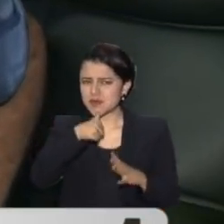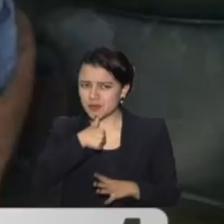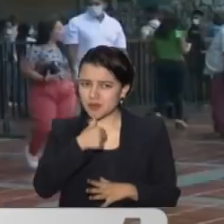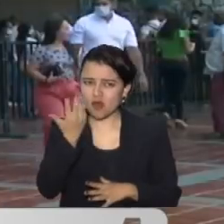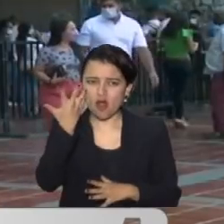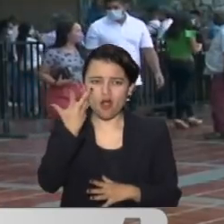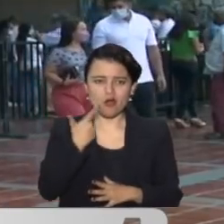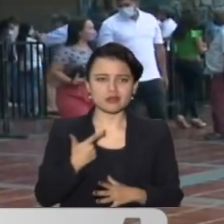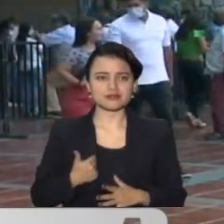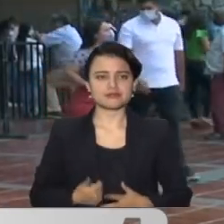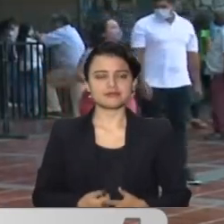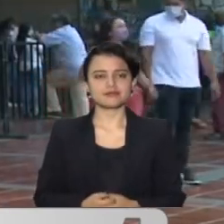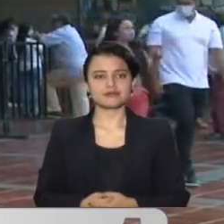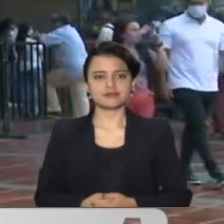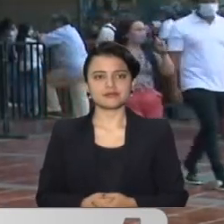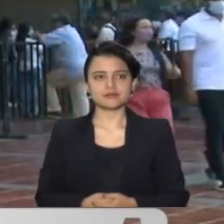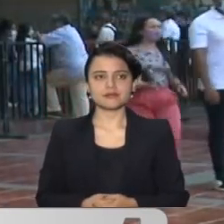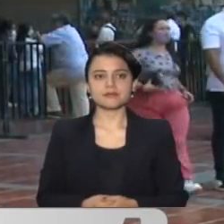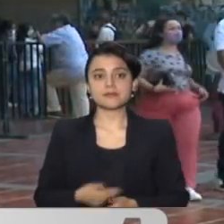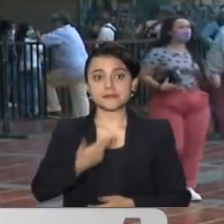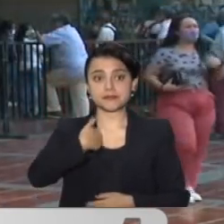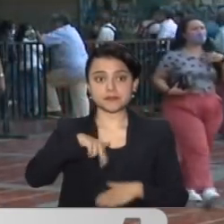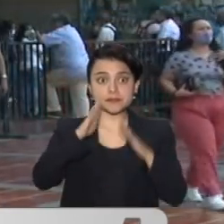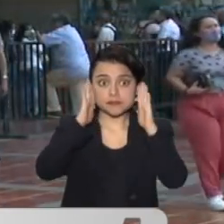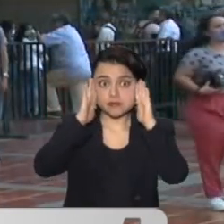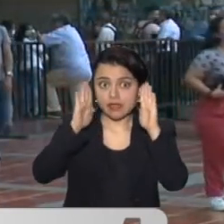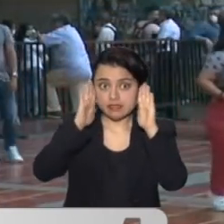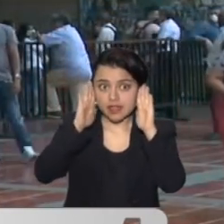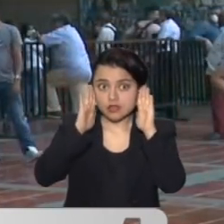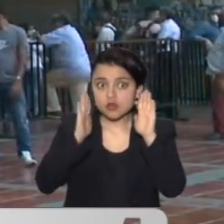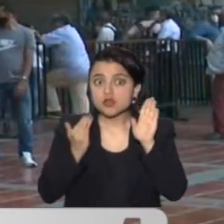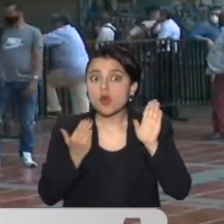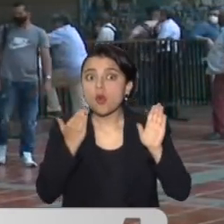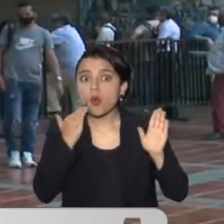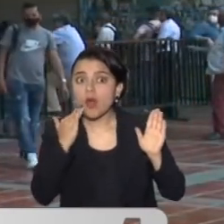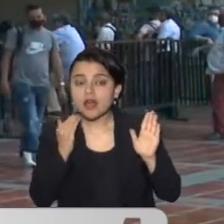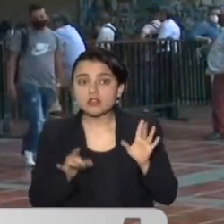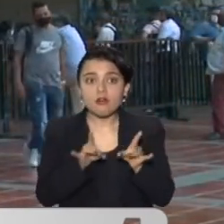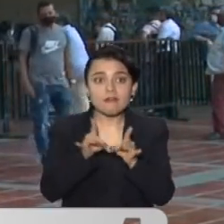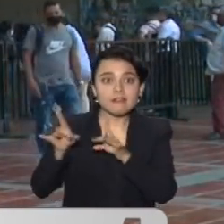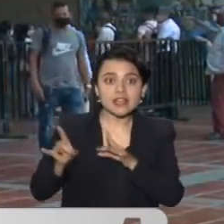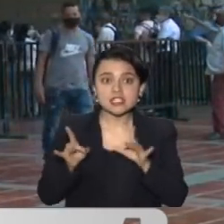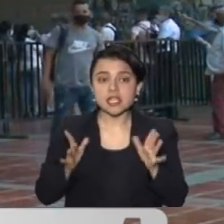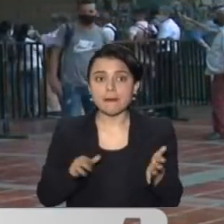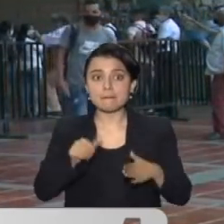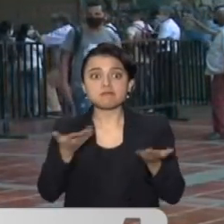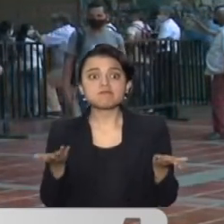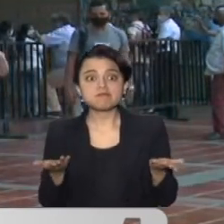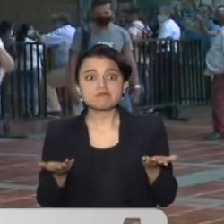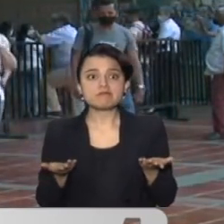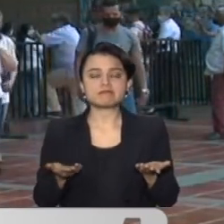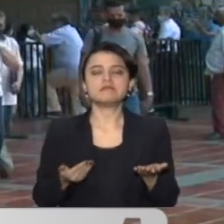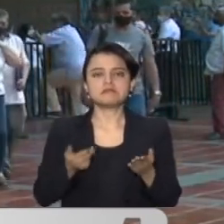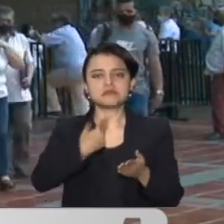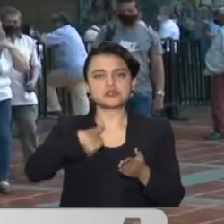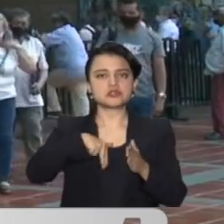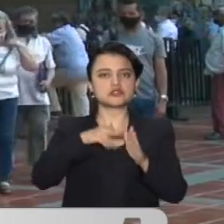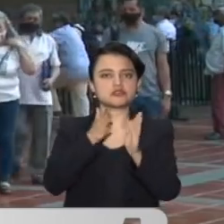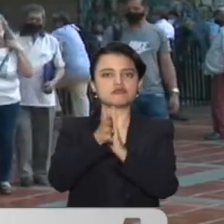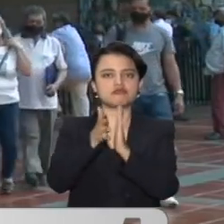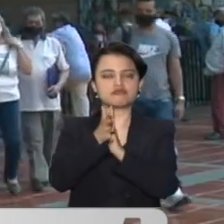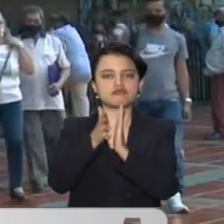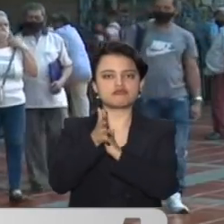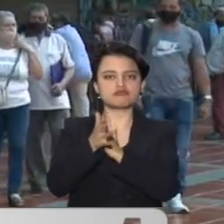diariamente. Nosotros estaremos atentos a la fecha en la que se vaya a practicar este procedimiento y seguiremos muy atentos